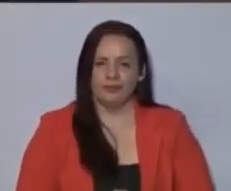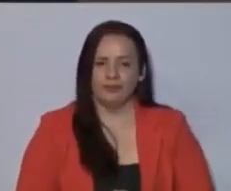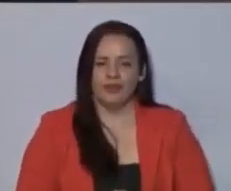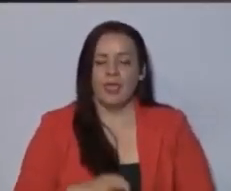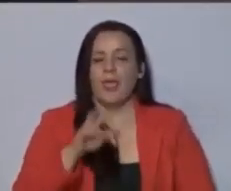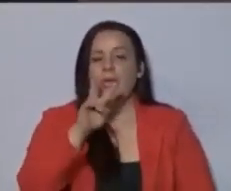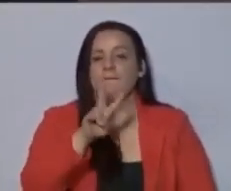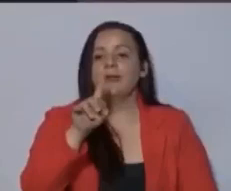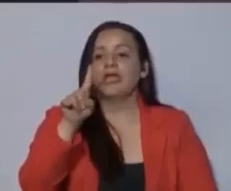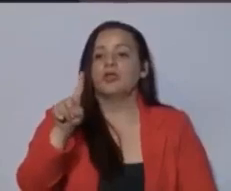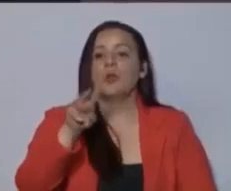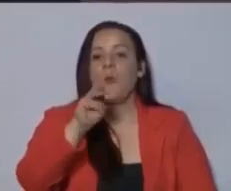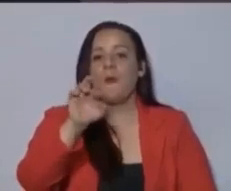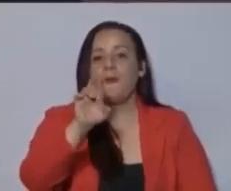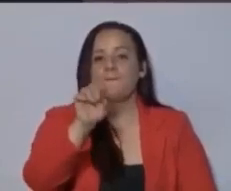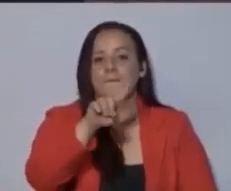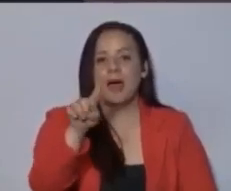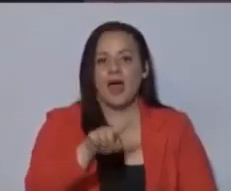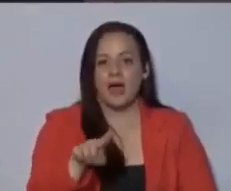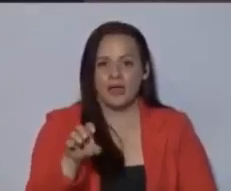el 21 de marzo.